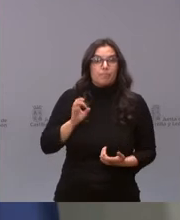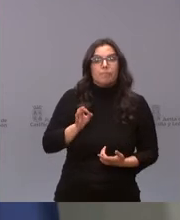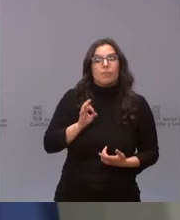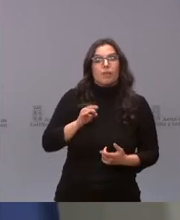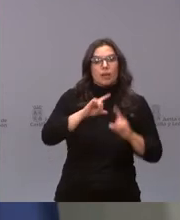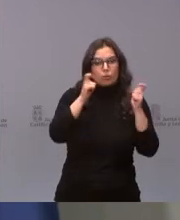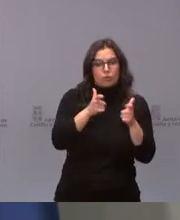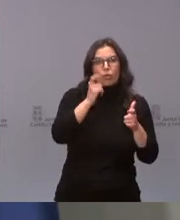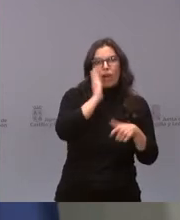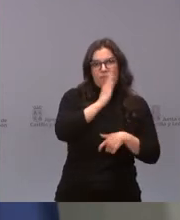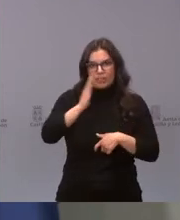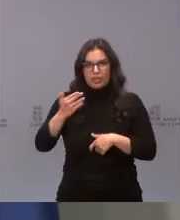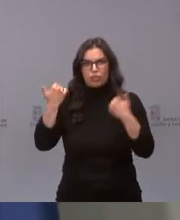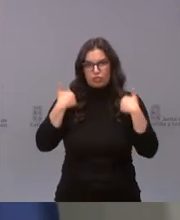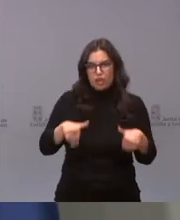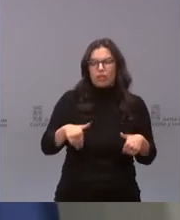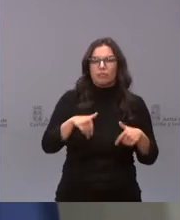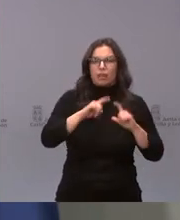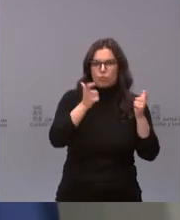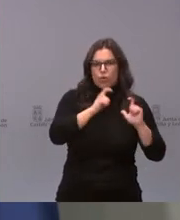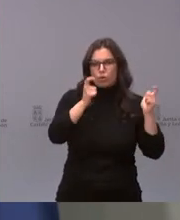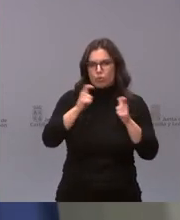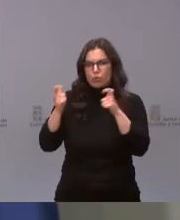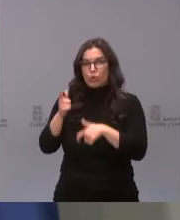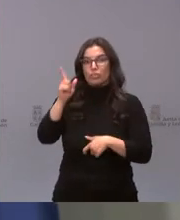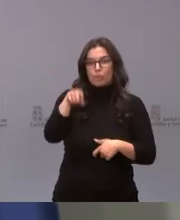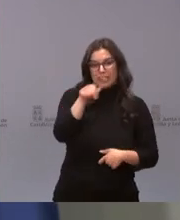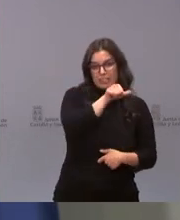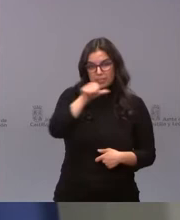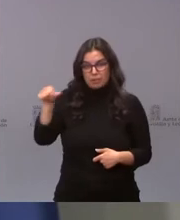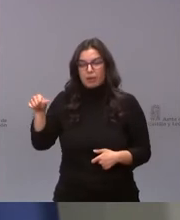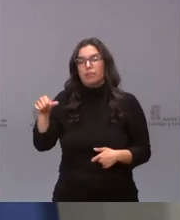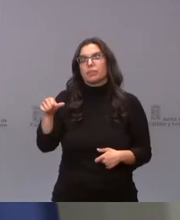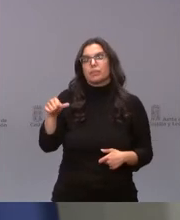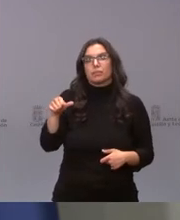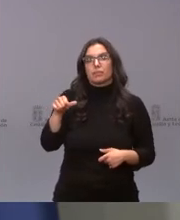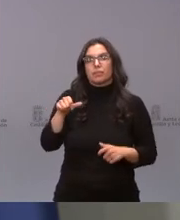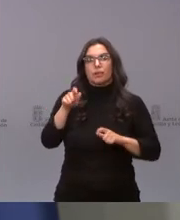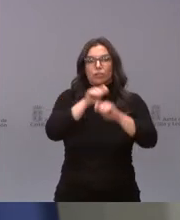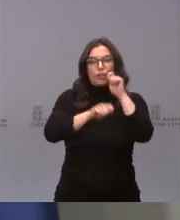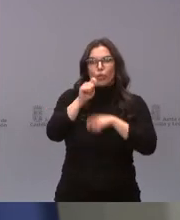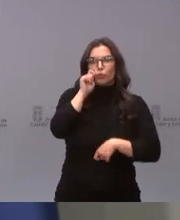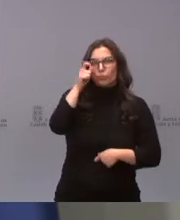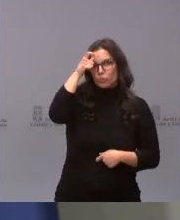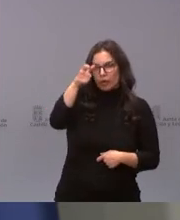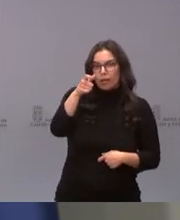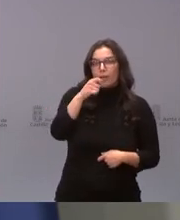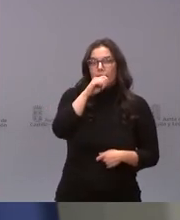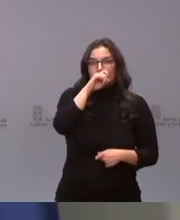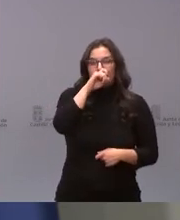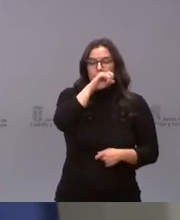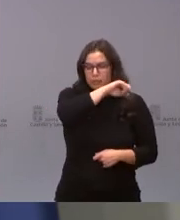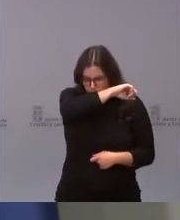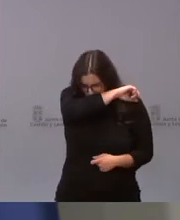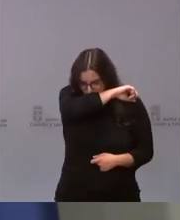reunirnos también a lo largo de esta semana con las asociaciones de turismo rural. Nos hemos reunido el otro día, nos reunimos